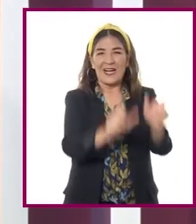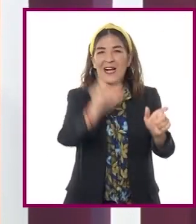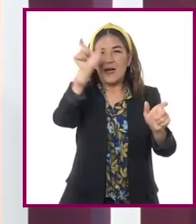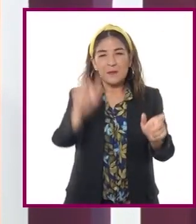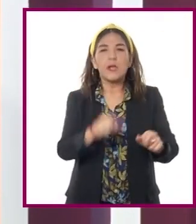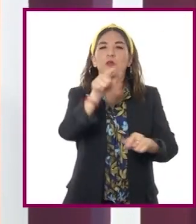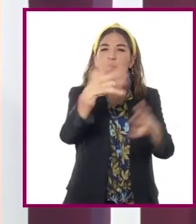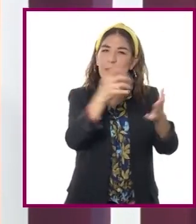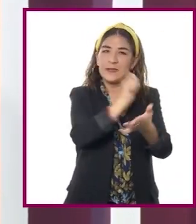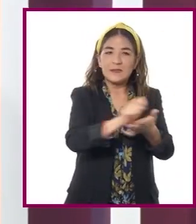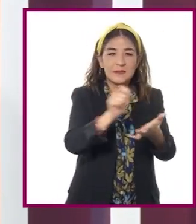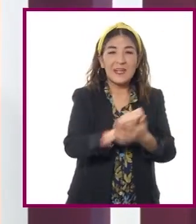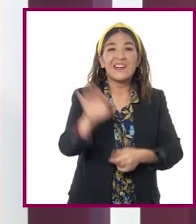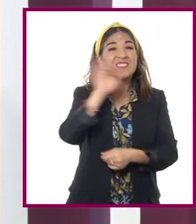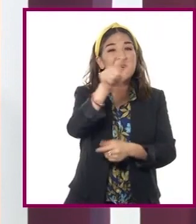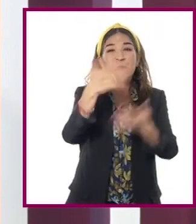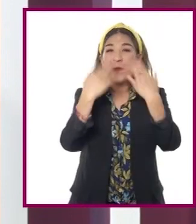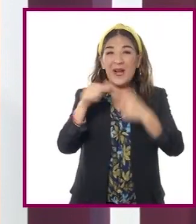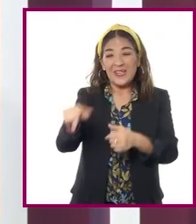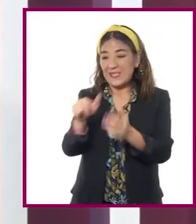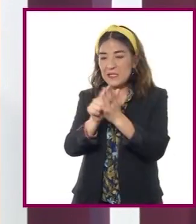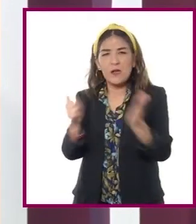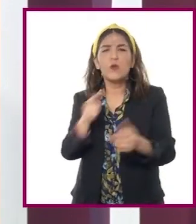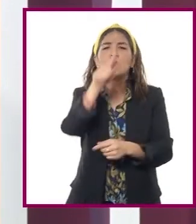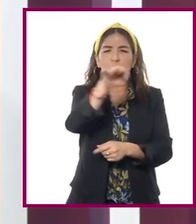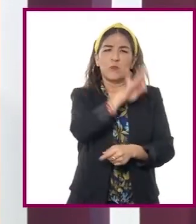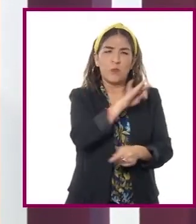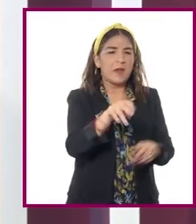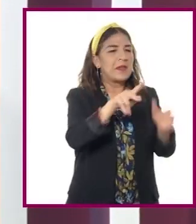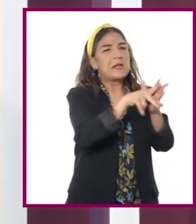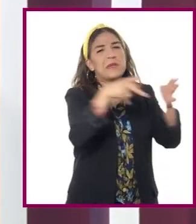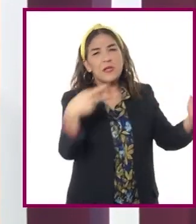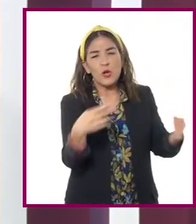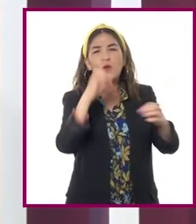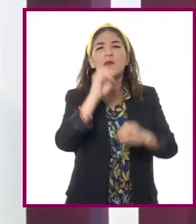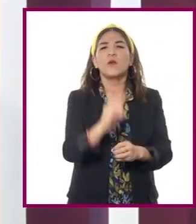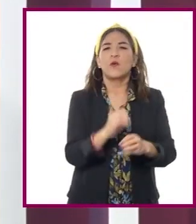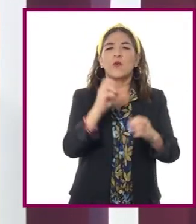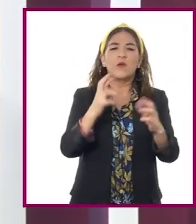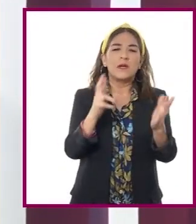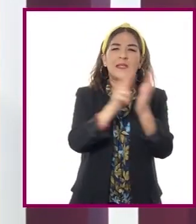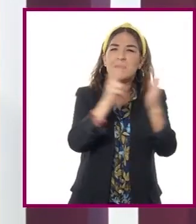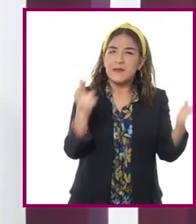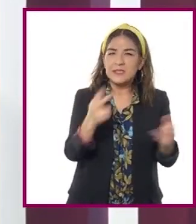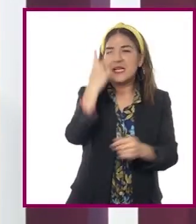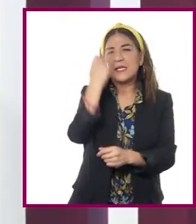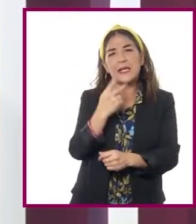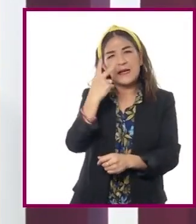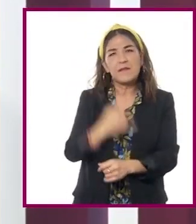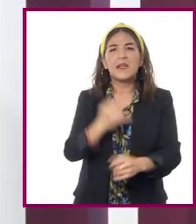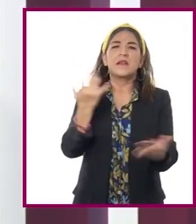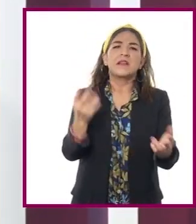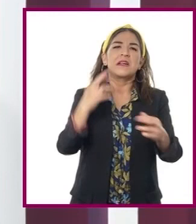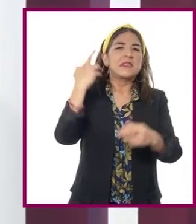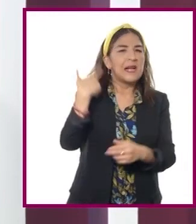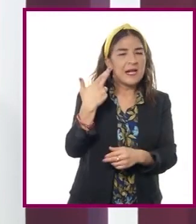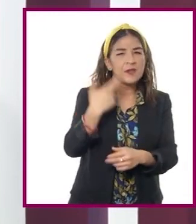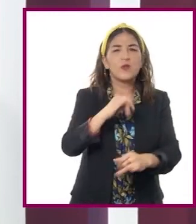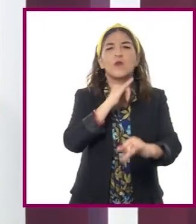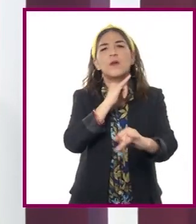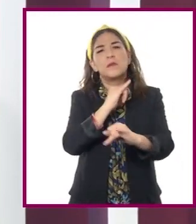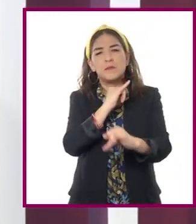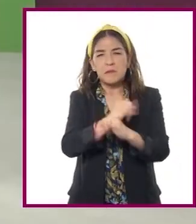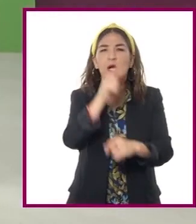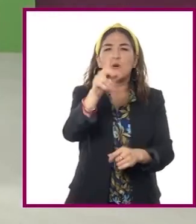cuentan con su libro, busquen una noticia en algún otro medio de comunicación, ya sea televisión, radio o